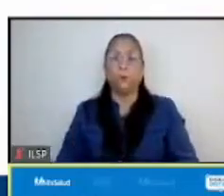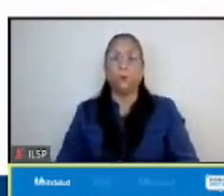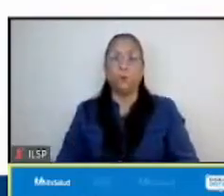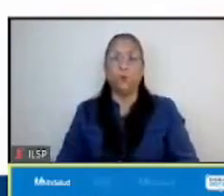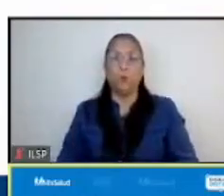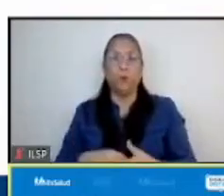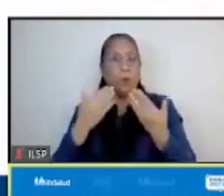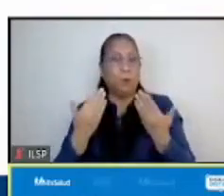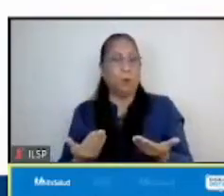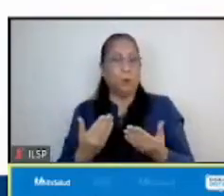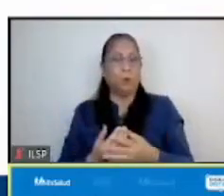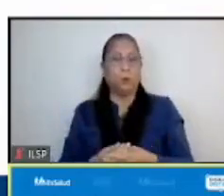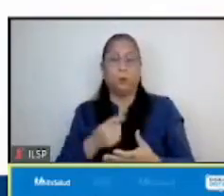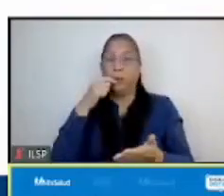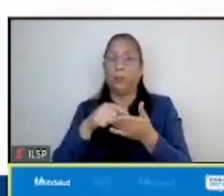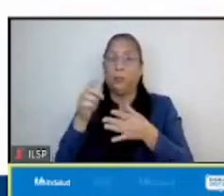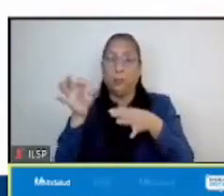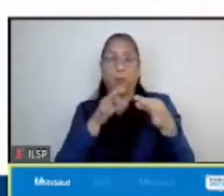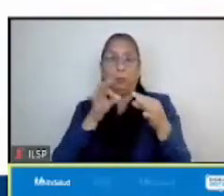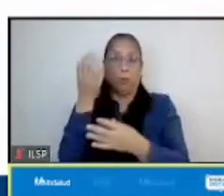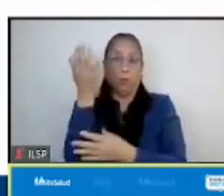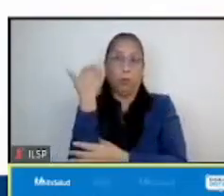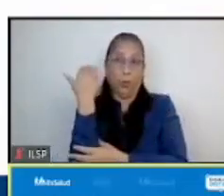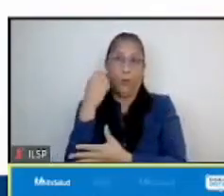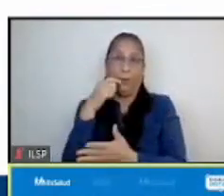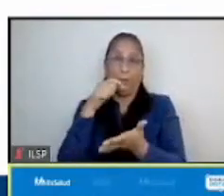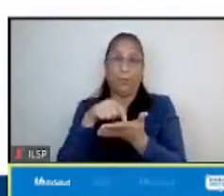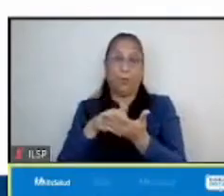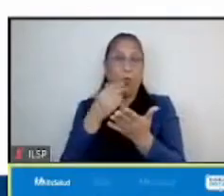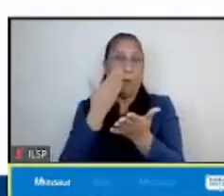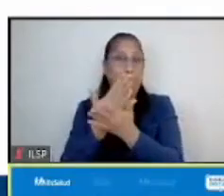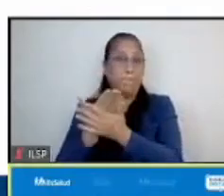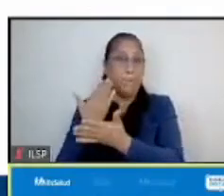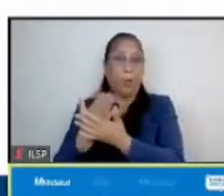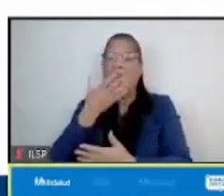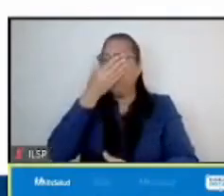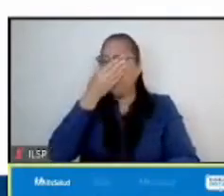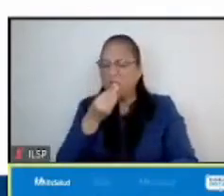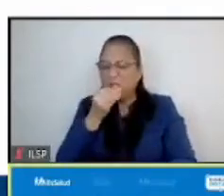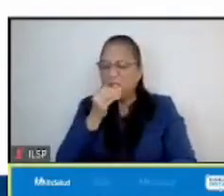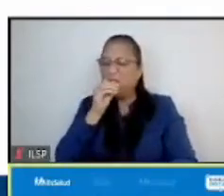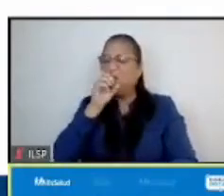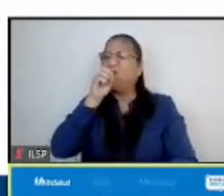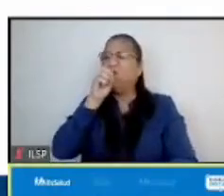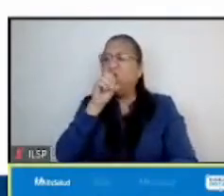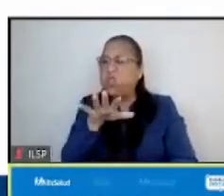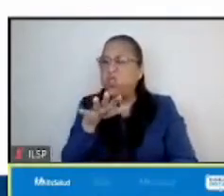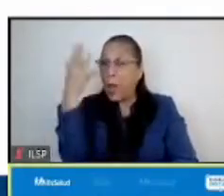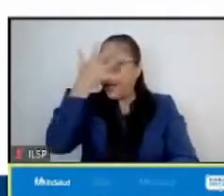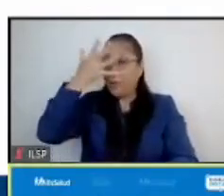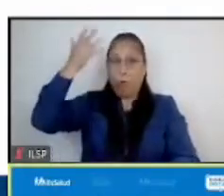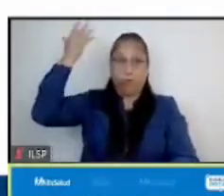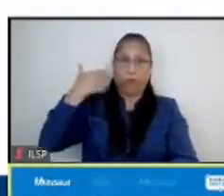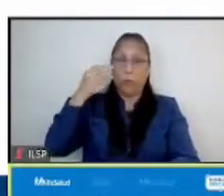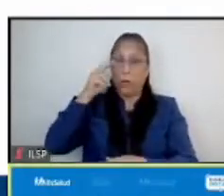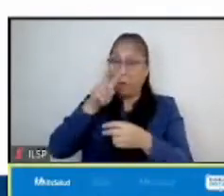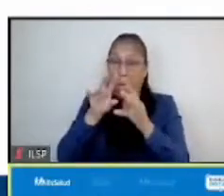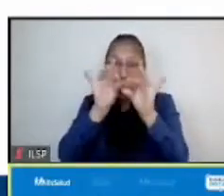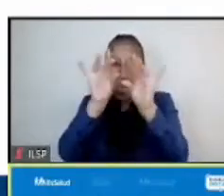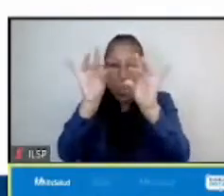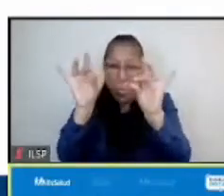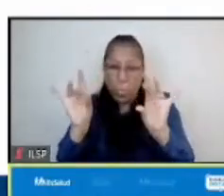Entonces, lo que estaba explicando anteriormente, es una demostración, una persona estornudando con un fondo negro para que se puedan ver todas las miles